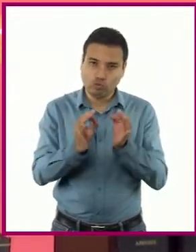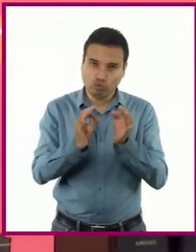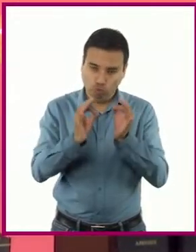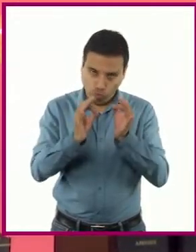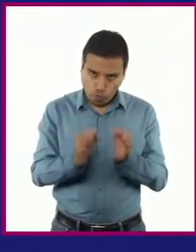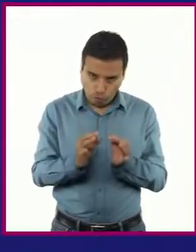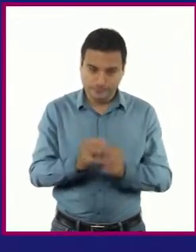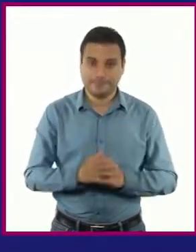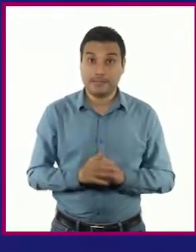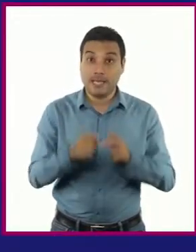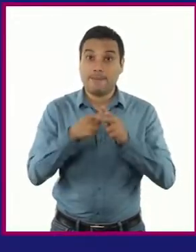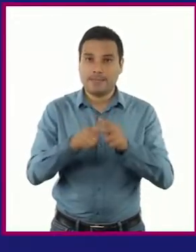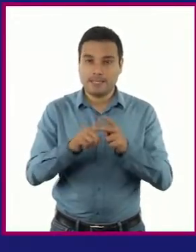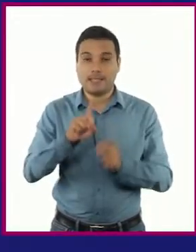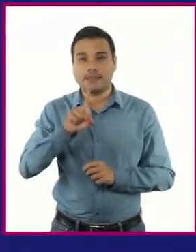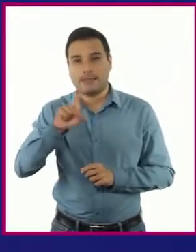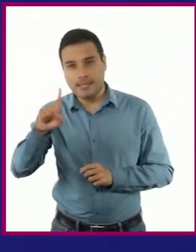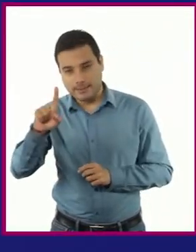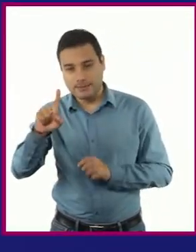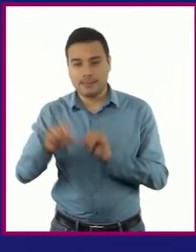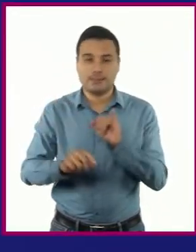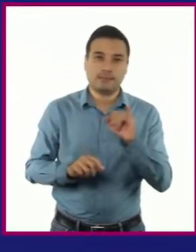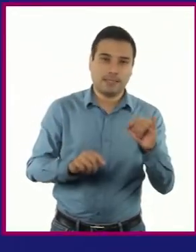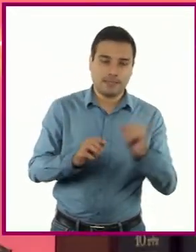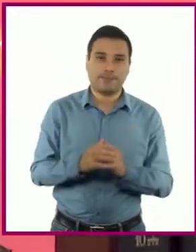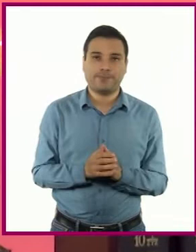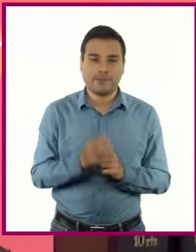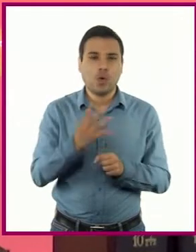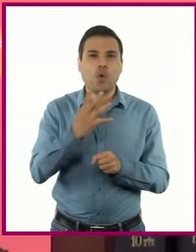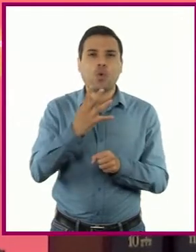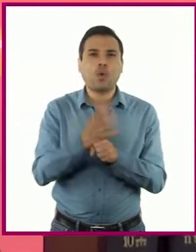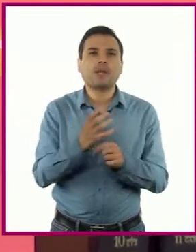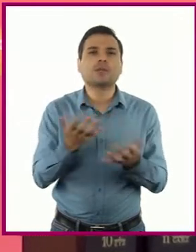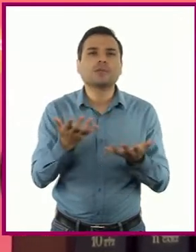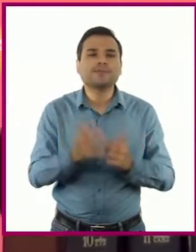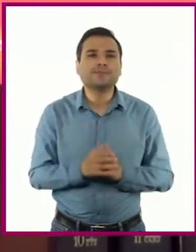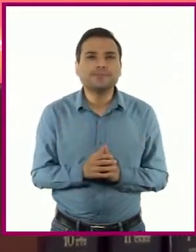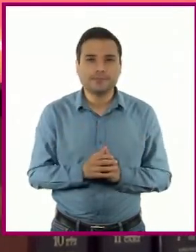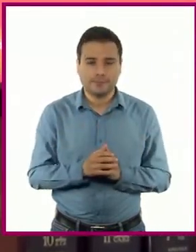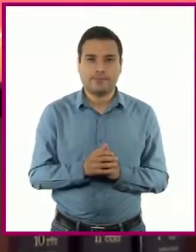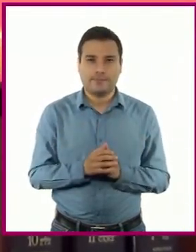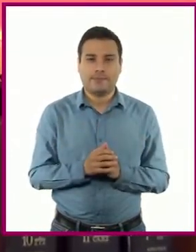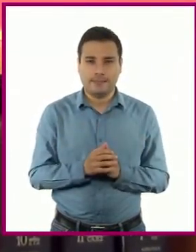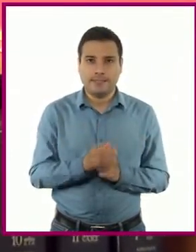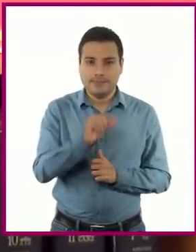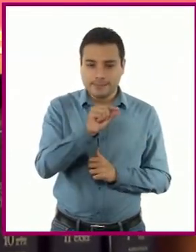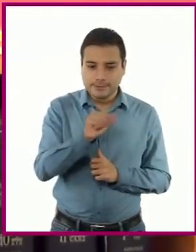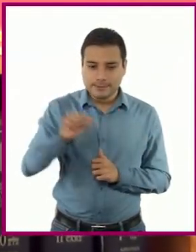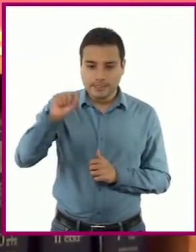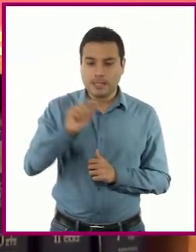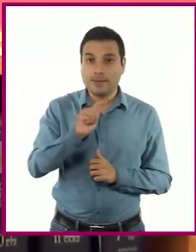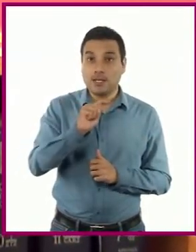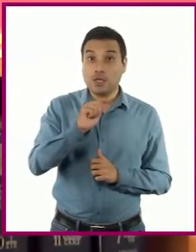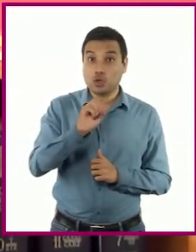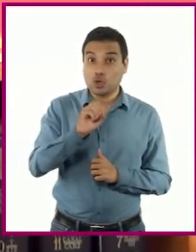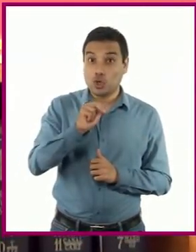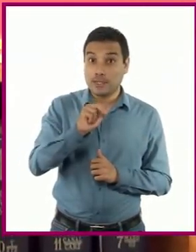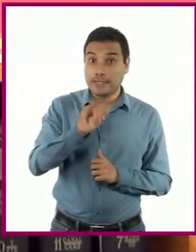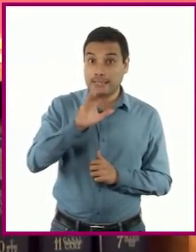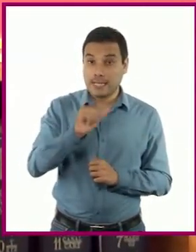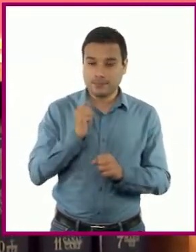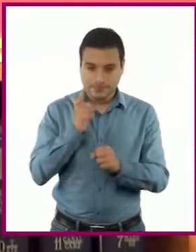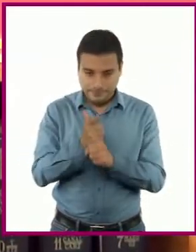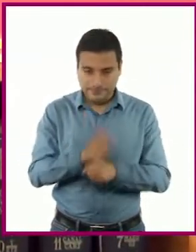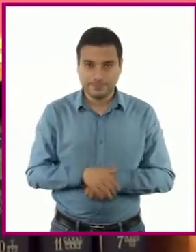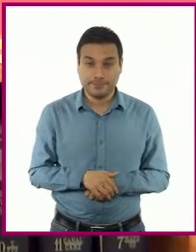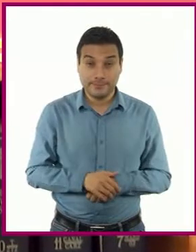izquierda. Como cuarto paso, vamos a identificar la sílaba tónica en las columnas de la clasificación. De